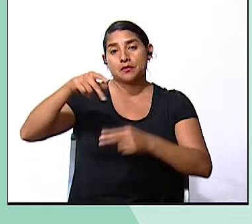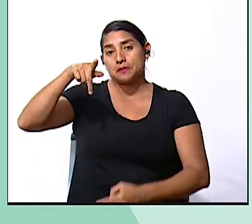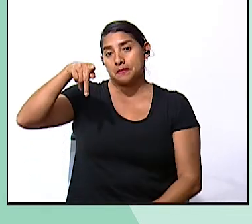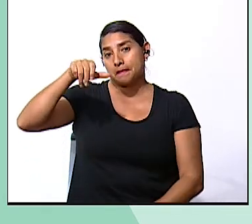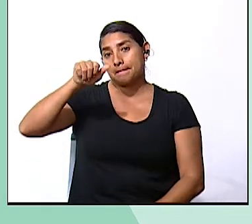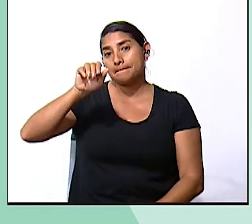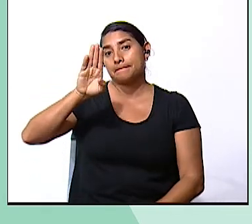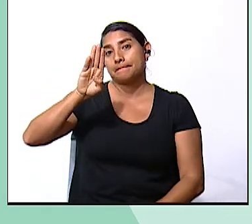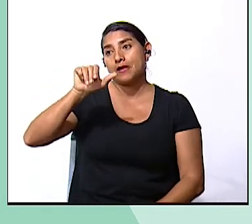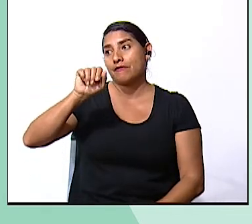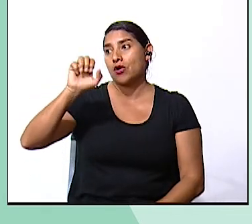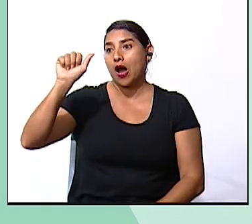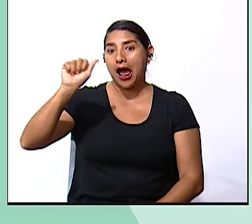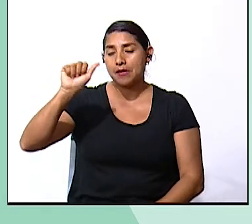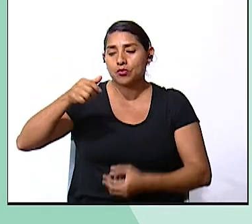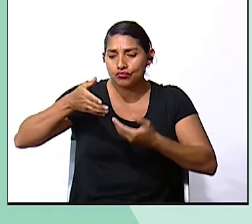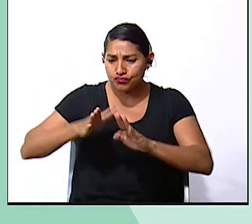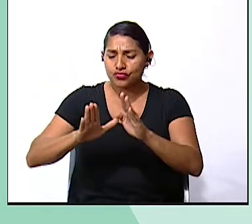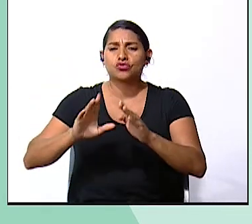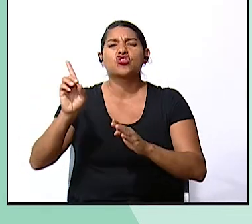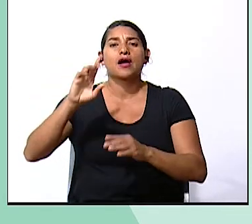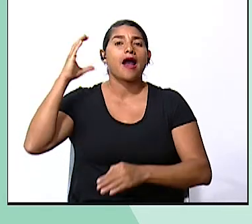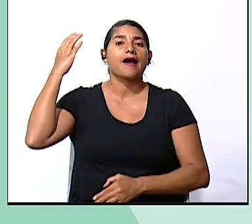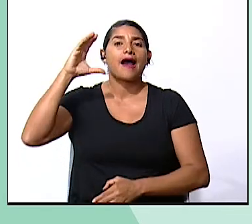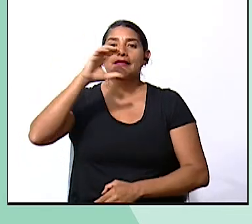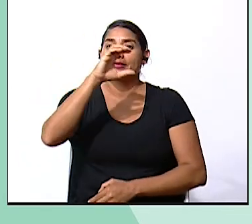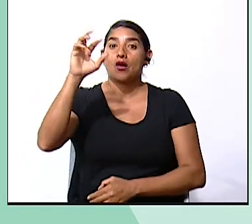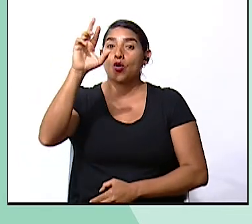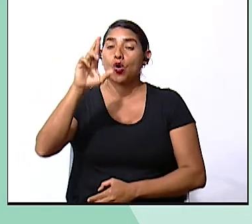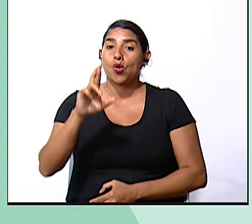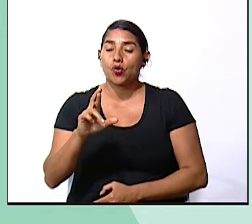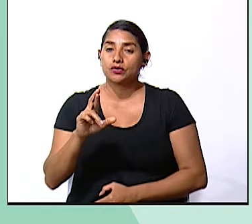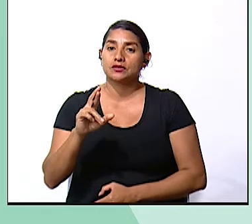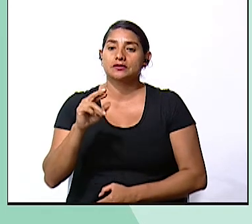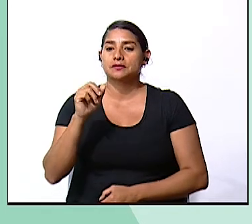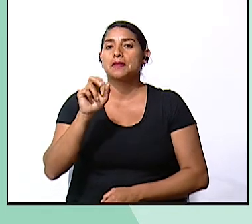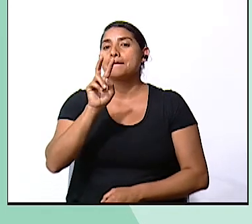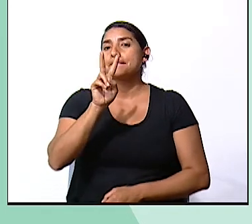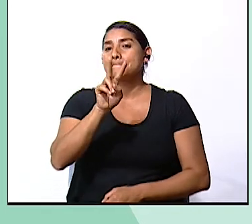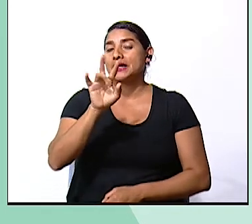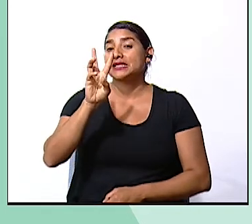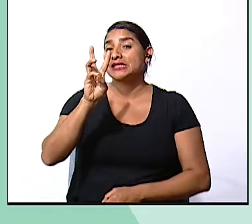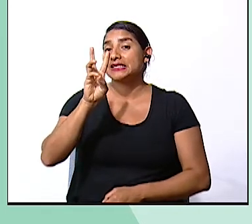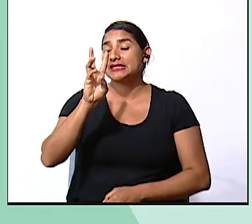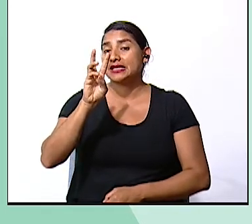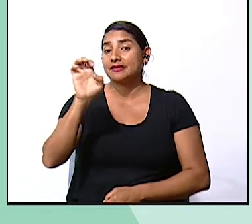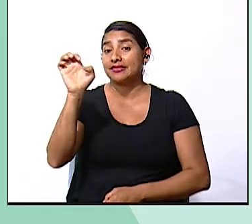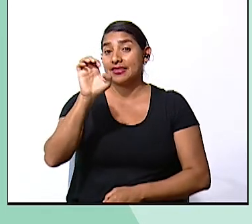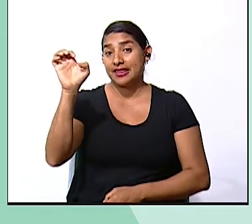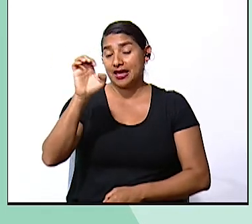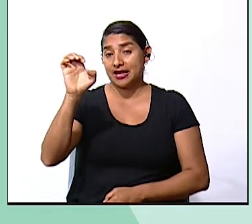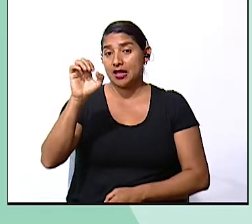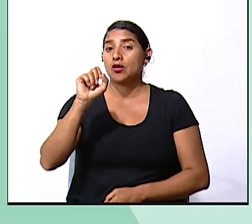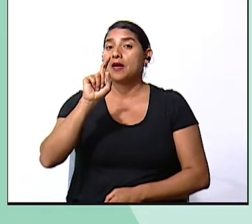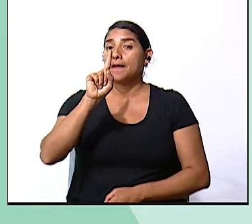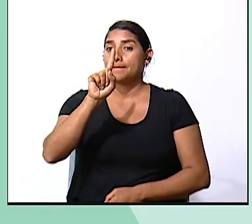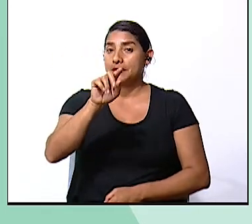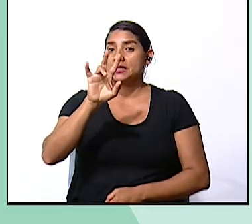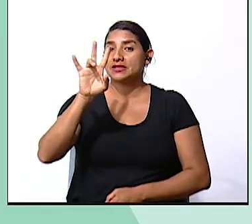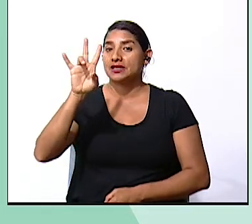Pablo Alvarado. Nací en Cartago, Costa Rica, el 26 de enero de